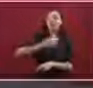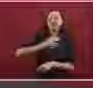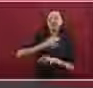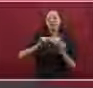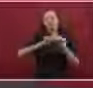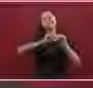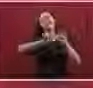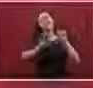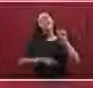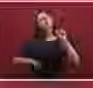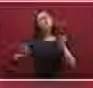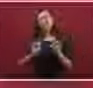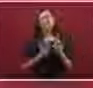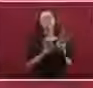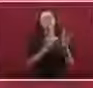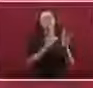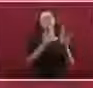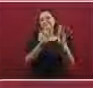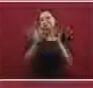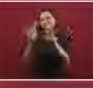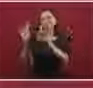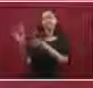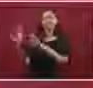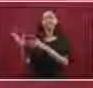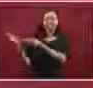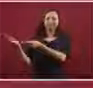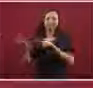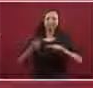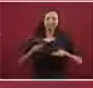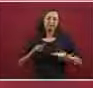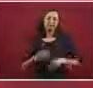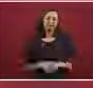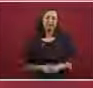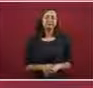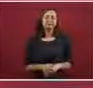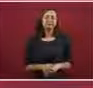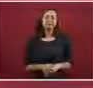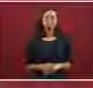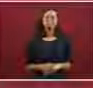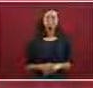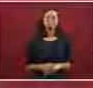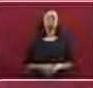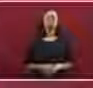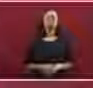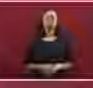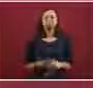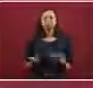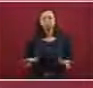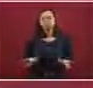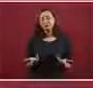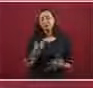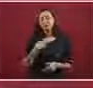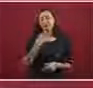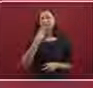sucede en el país. Entonces, por eso decirles